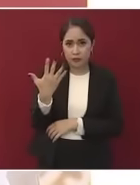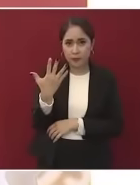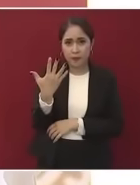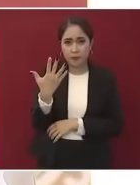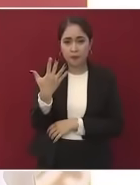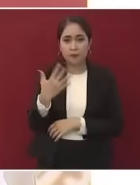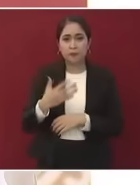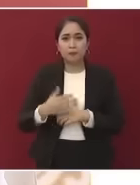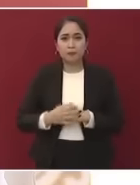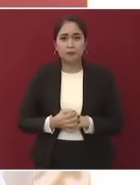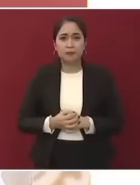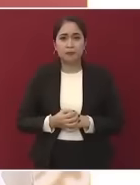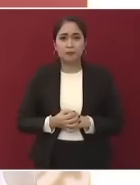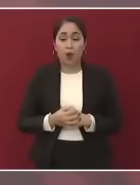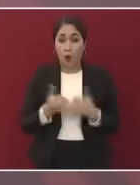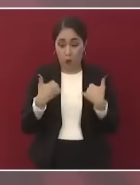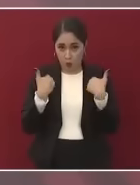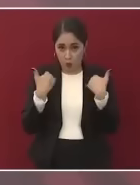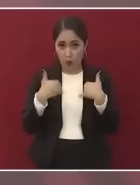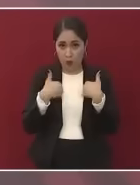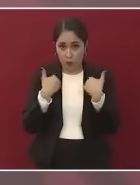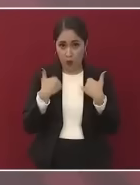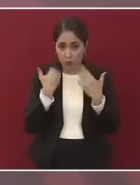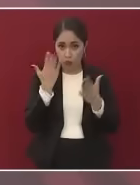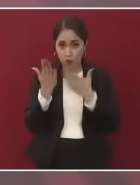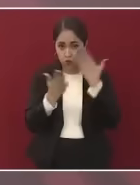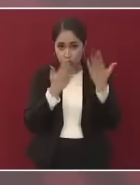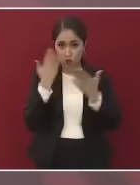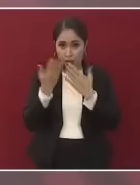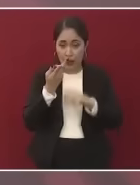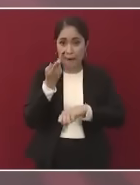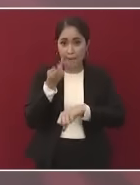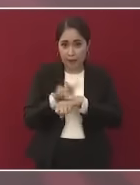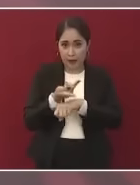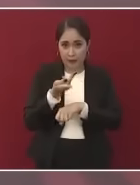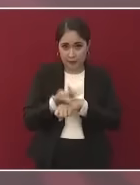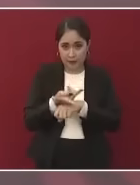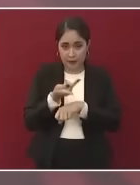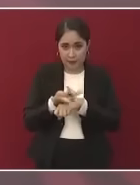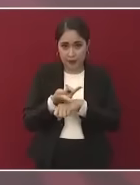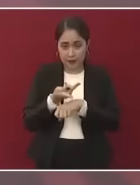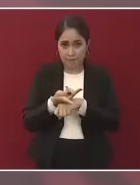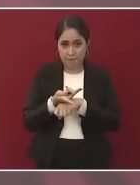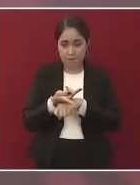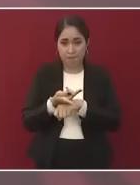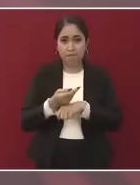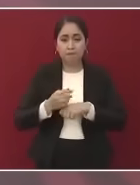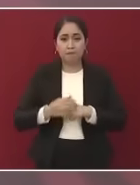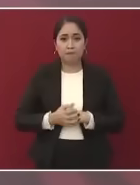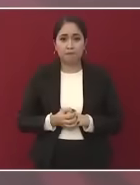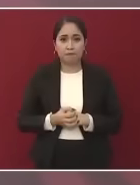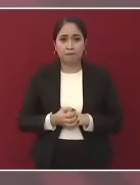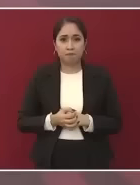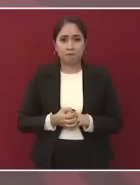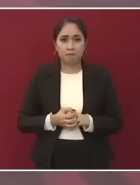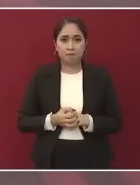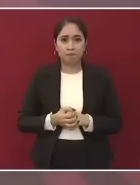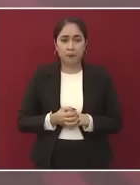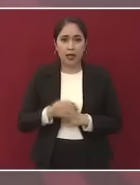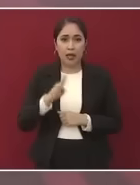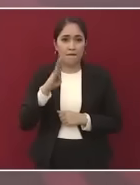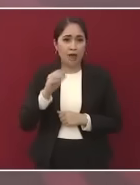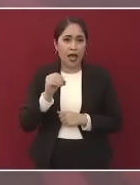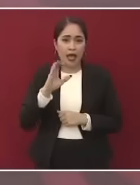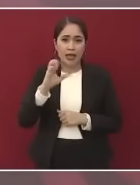advirtieron lo tomarían como un desaire será entonces que cuando dijo ayer en badirahuato eso de que Mi gusto es